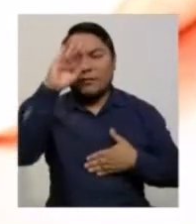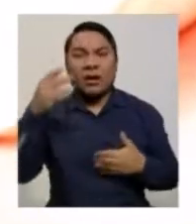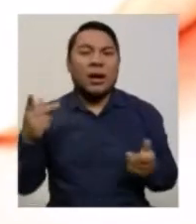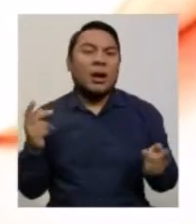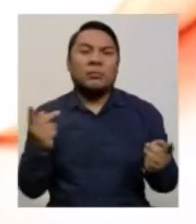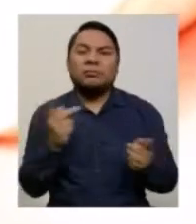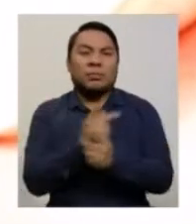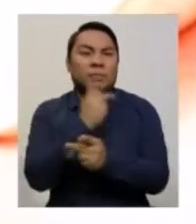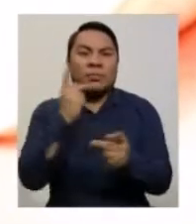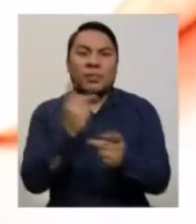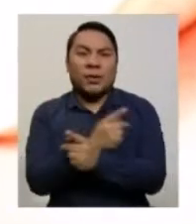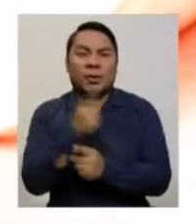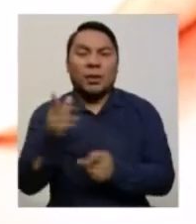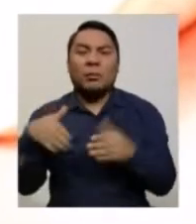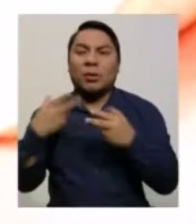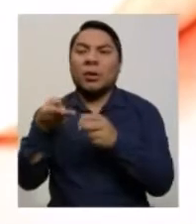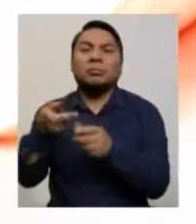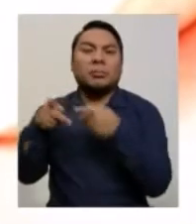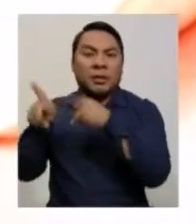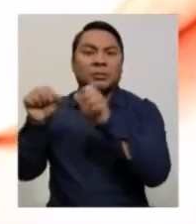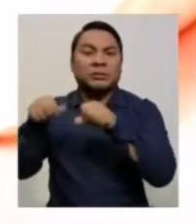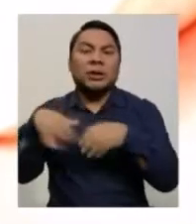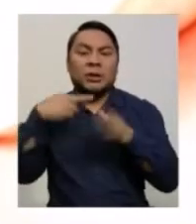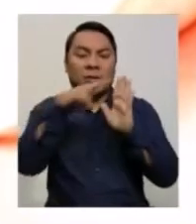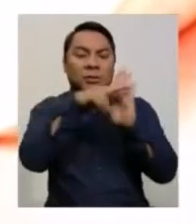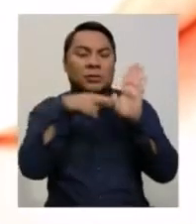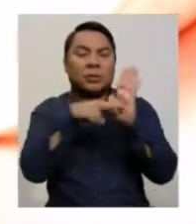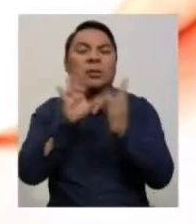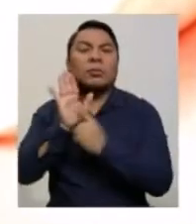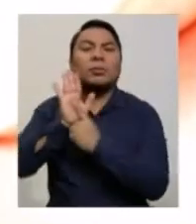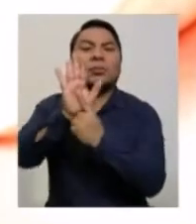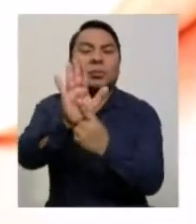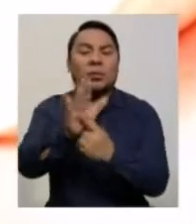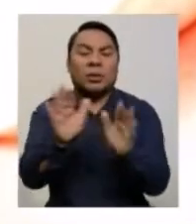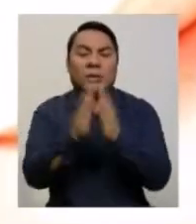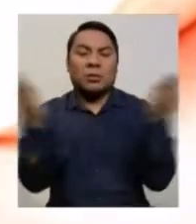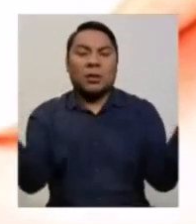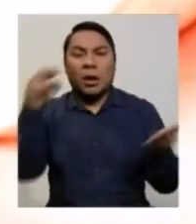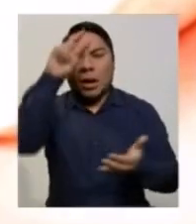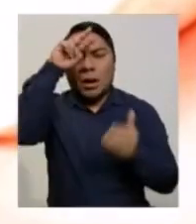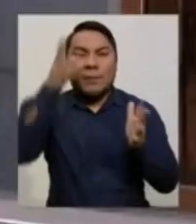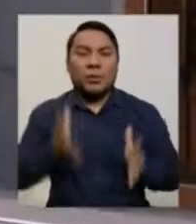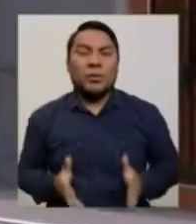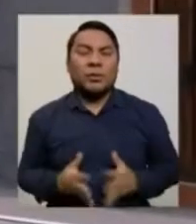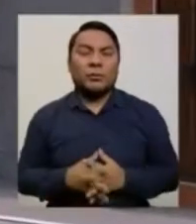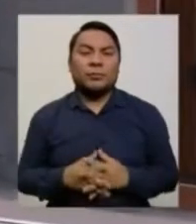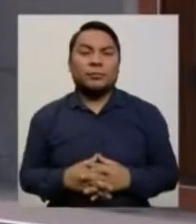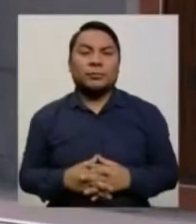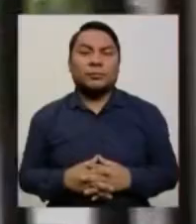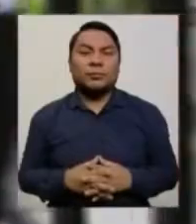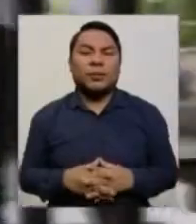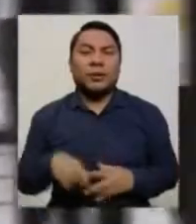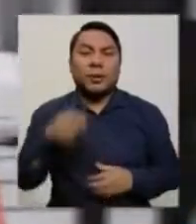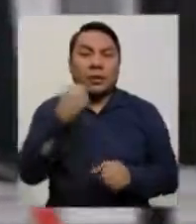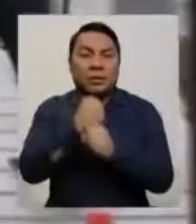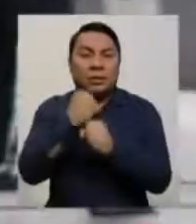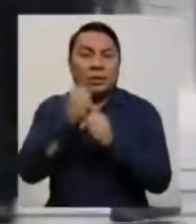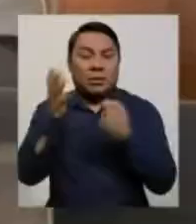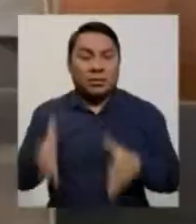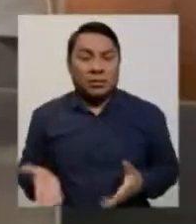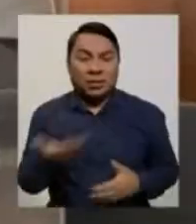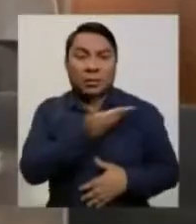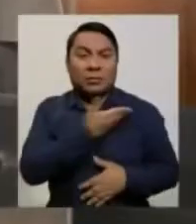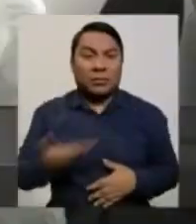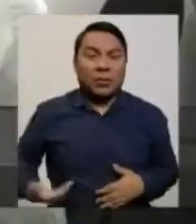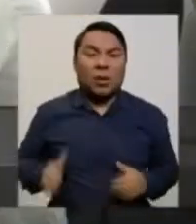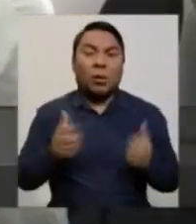enfermedades terminales, según se detalla en el reglamento publicado en el diario El Peruano. El trabajador de la actividad pública y